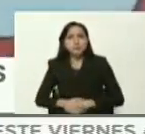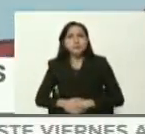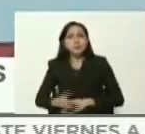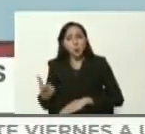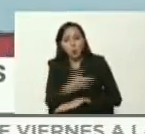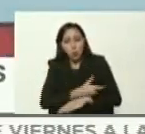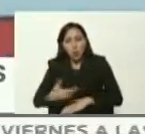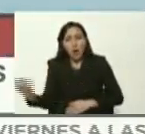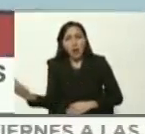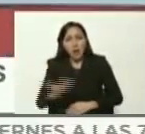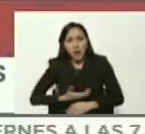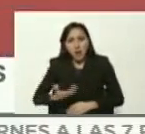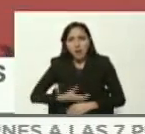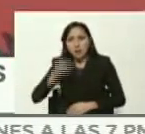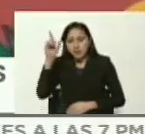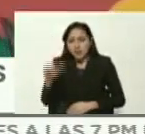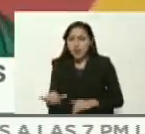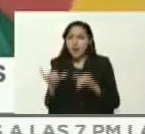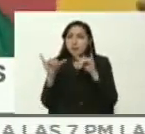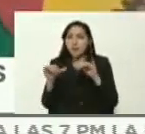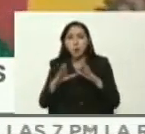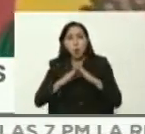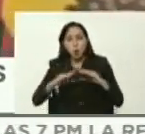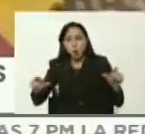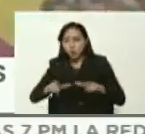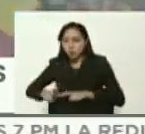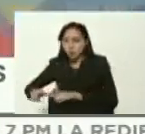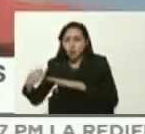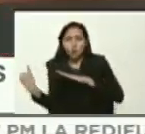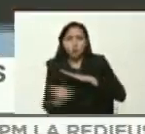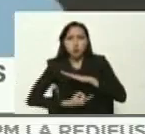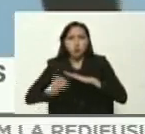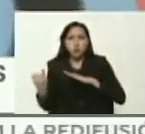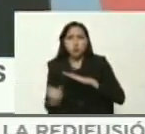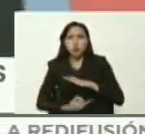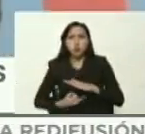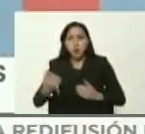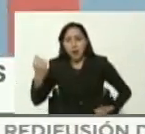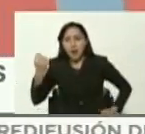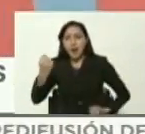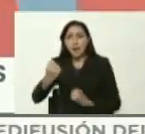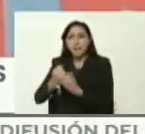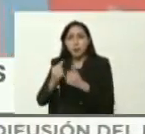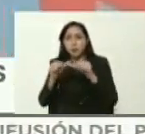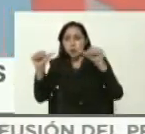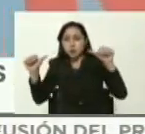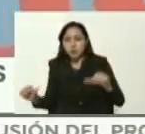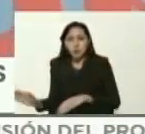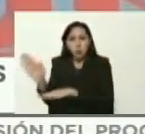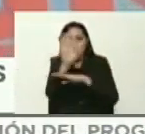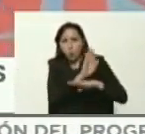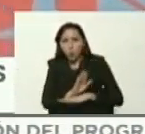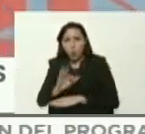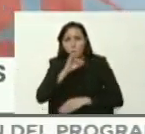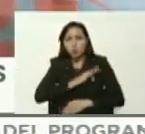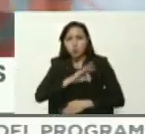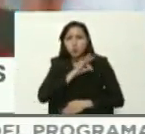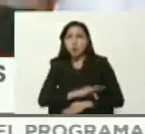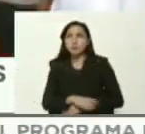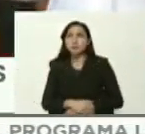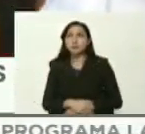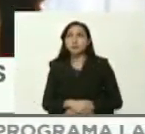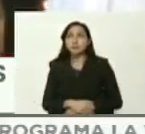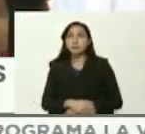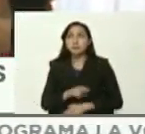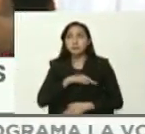la alcaldía y asimismo todas las instituciones que hacen vida en el sistema de protección social. Aquí